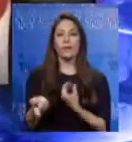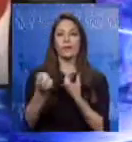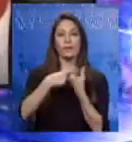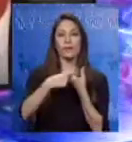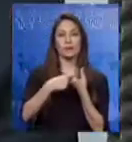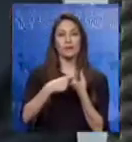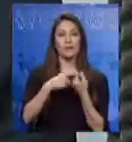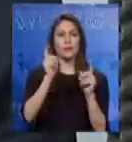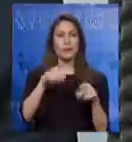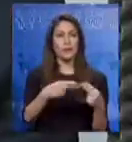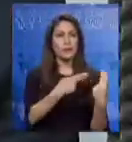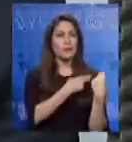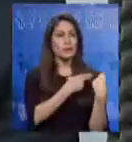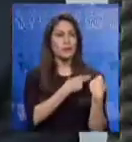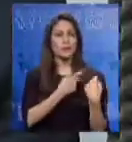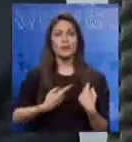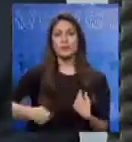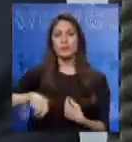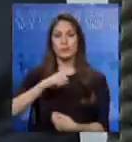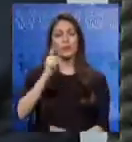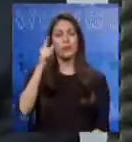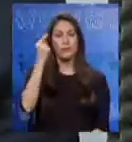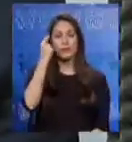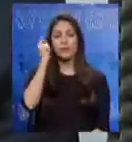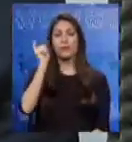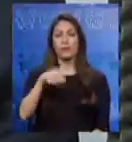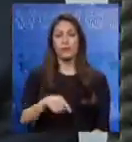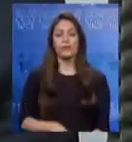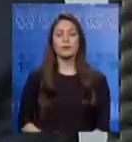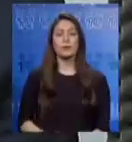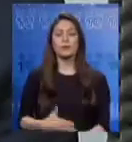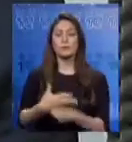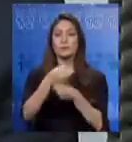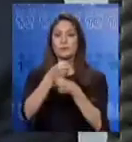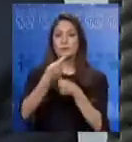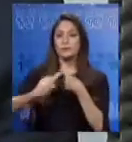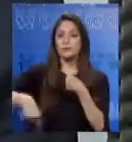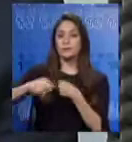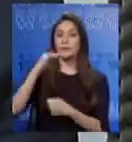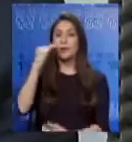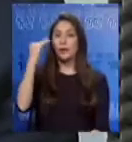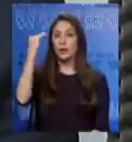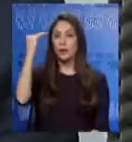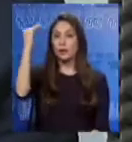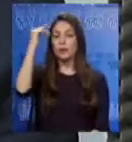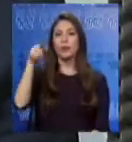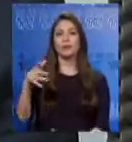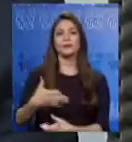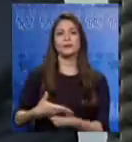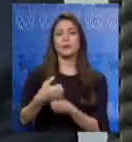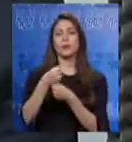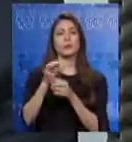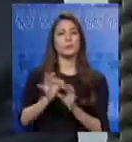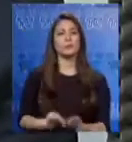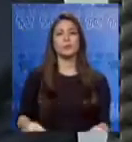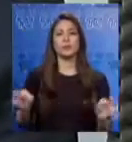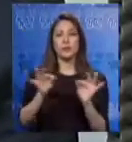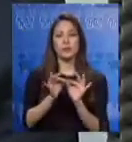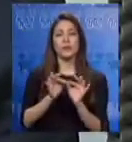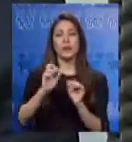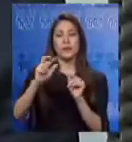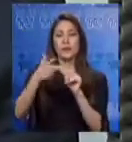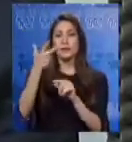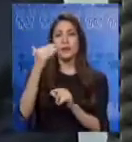responsabilidad del gobierno, es el gobierno que lo va a llevar a cabo. Un aseguramiento de todas las personas que entren a la tercera